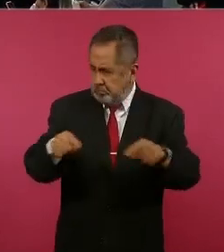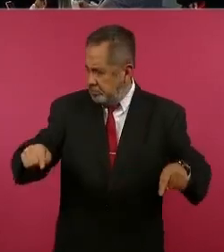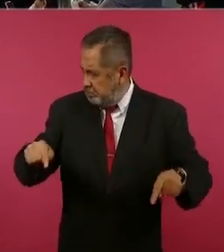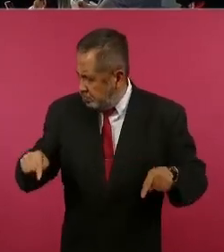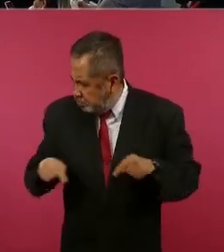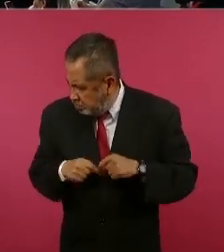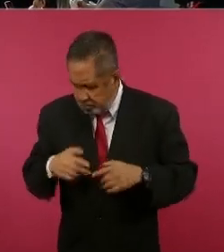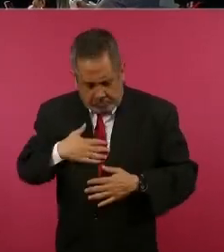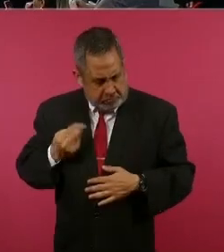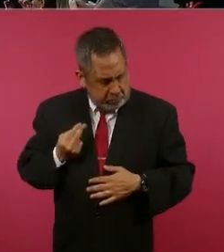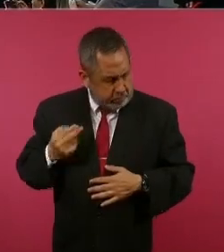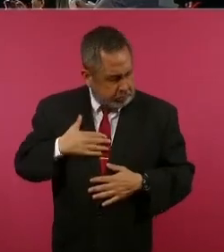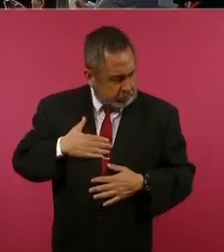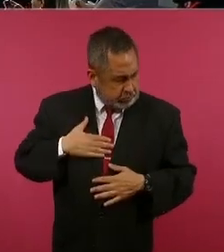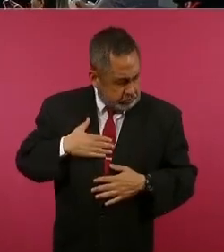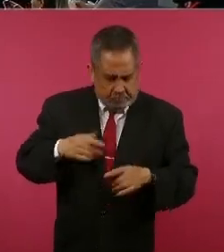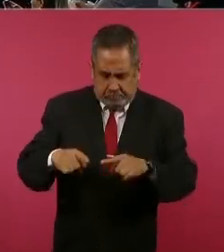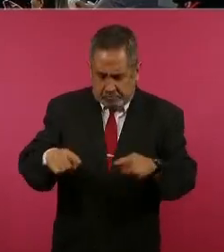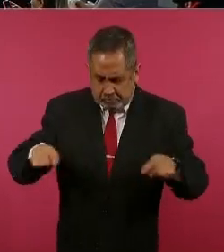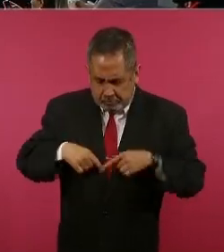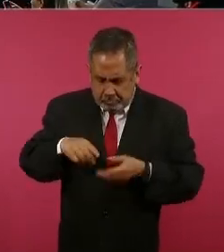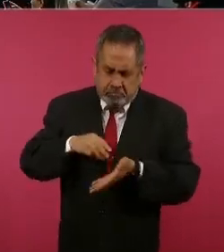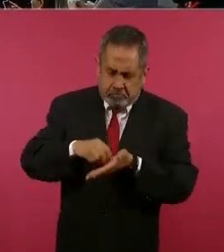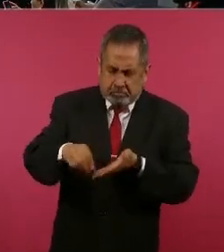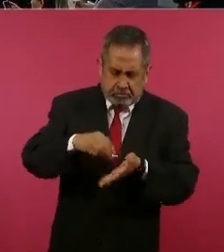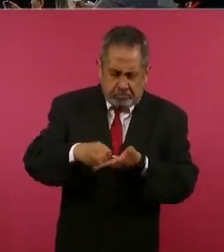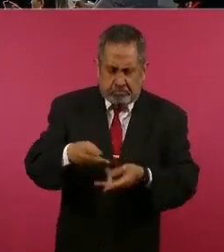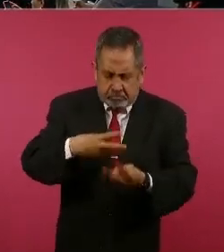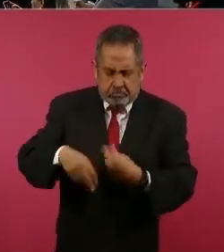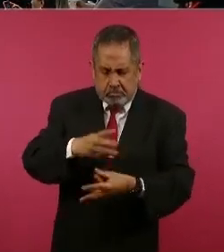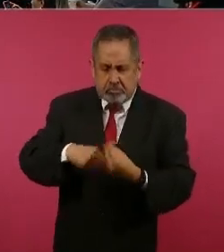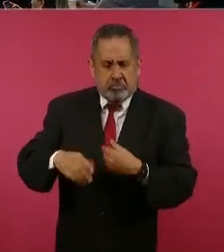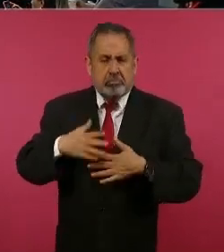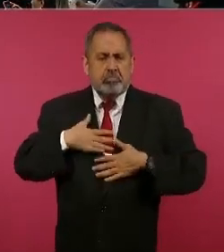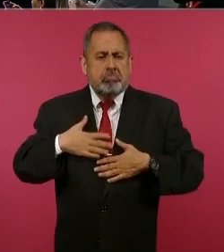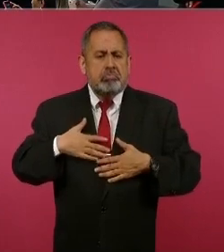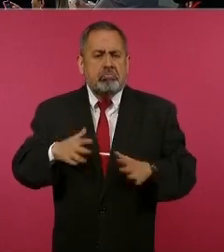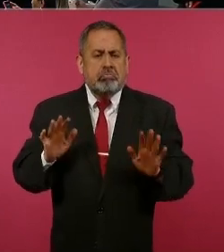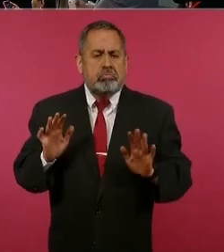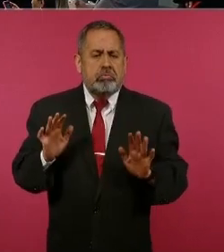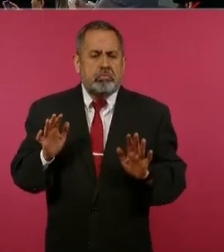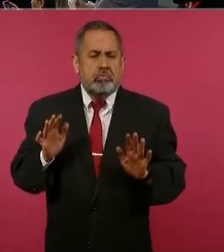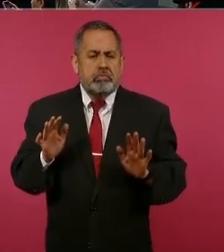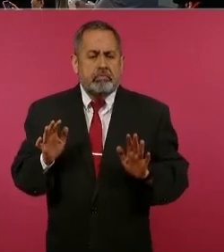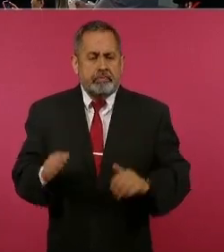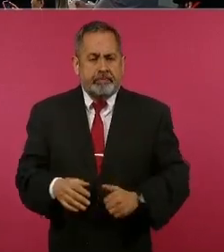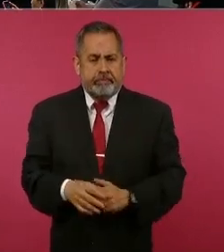se necesitaba para producir.